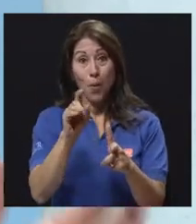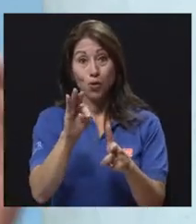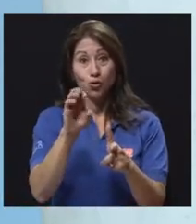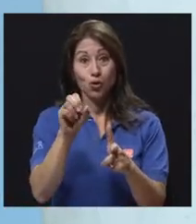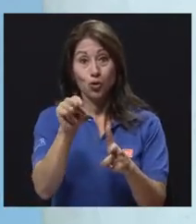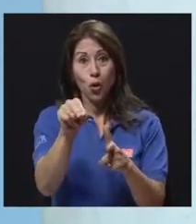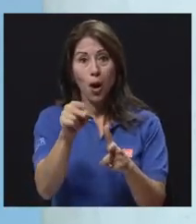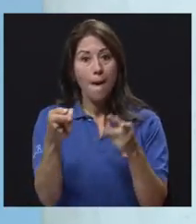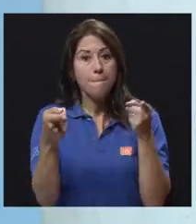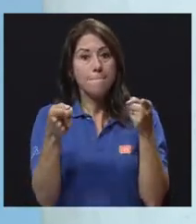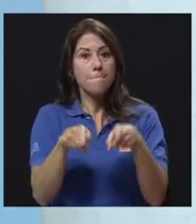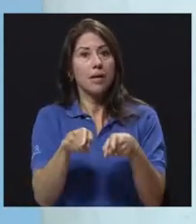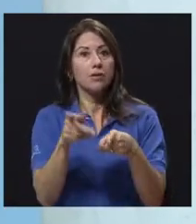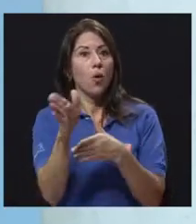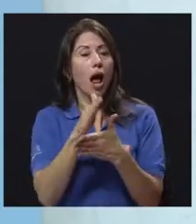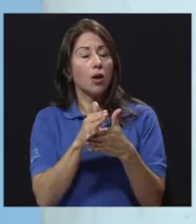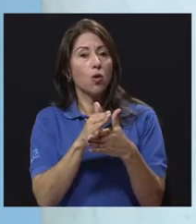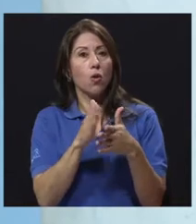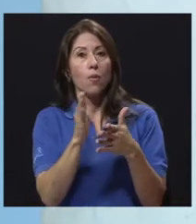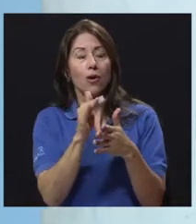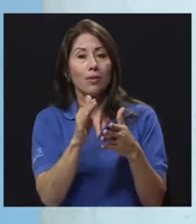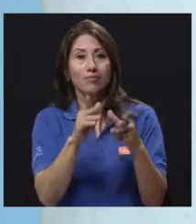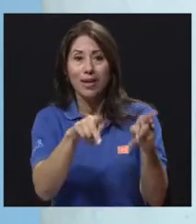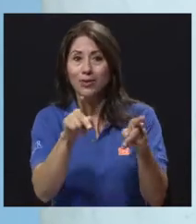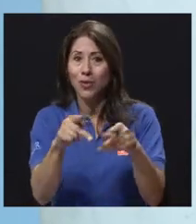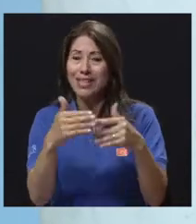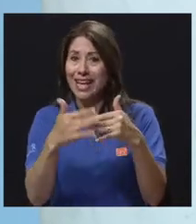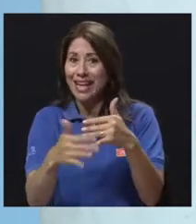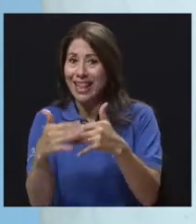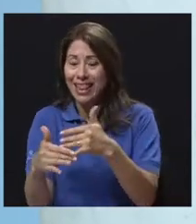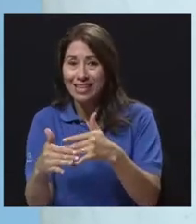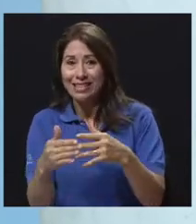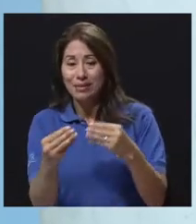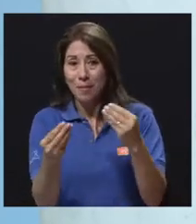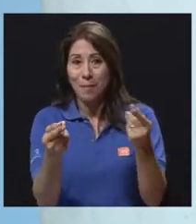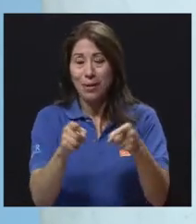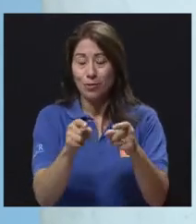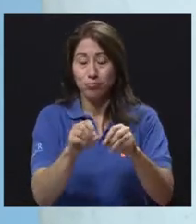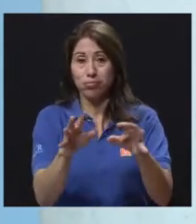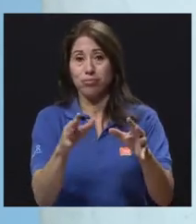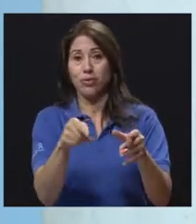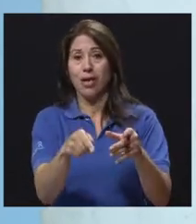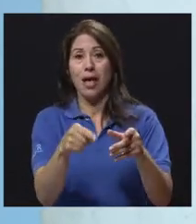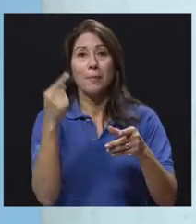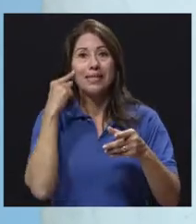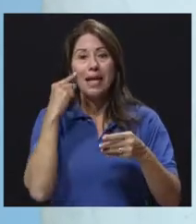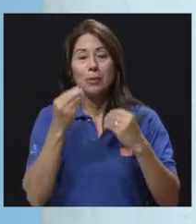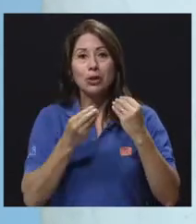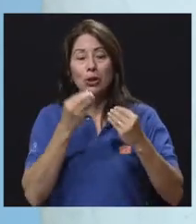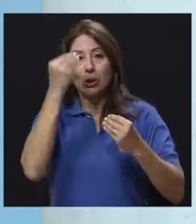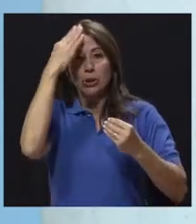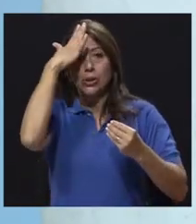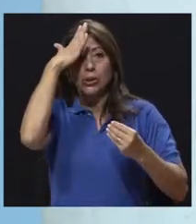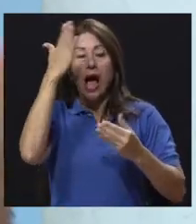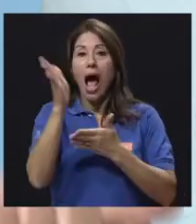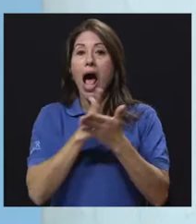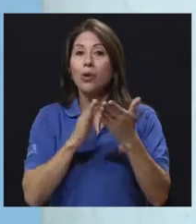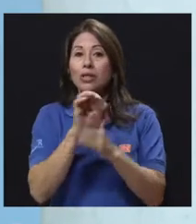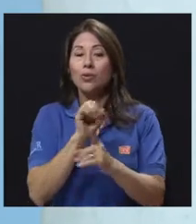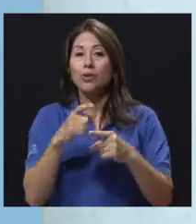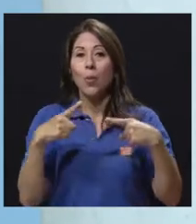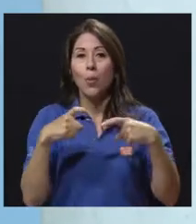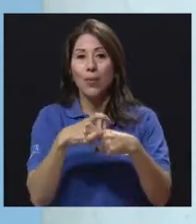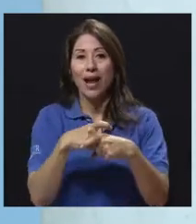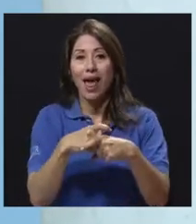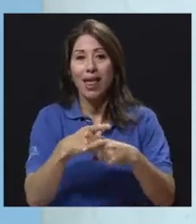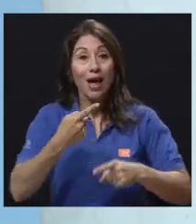la seguridad en la maratón iba a ser muy, muy, muy complicada. Fuerte, claro. Entonces, fuerte, sí. Sí, digamos, el proceso para nosotros podernos inscribirnos